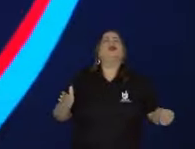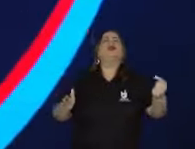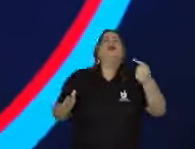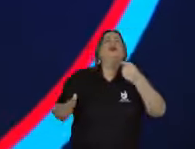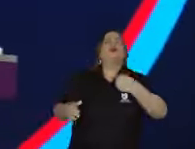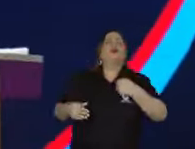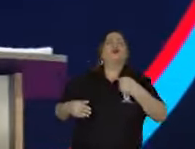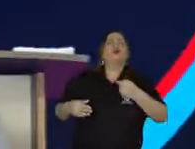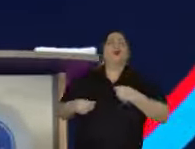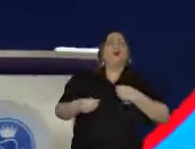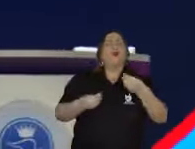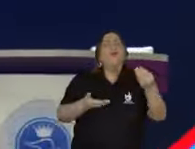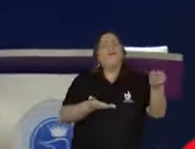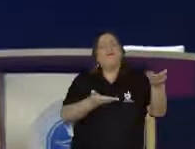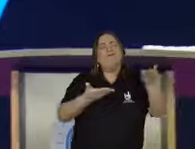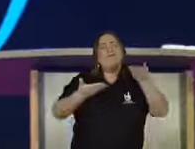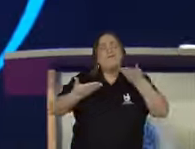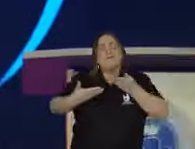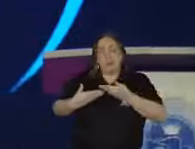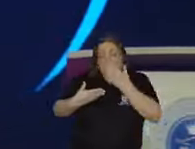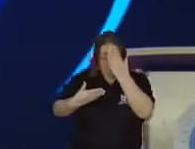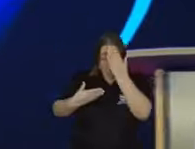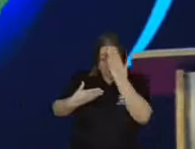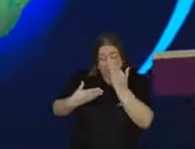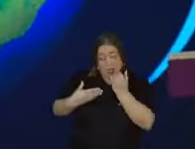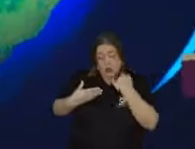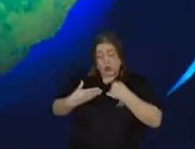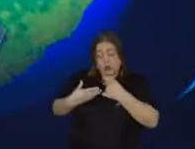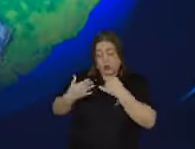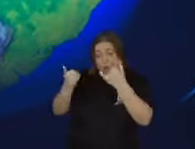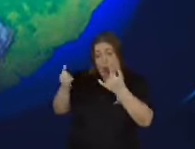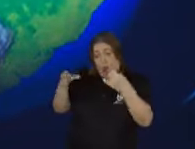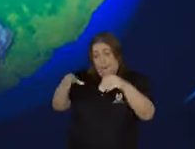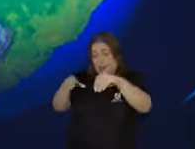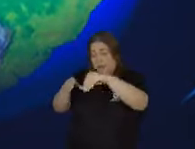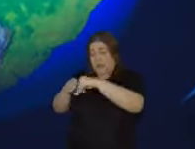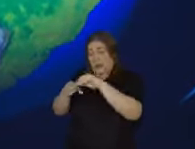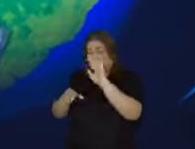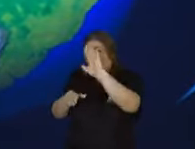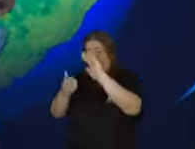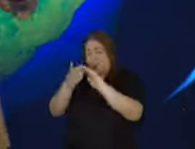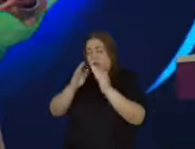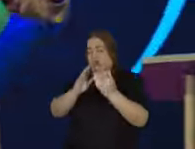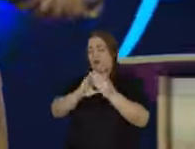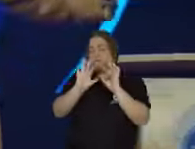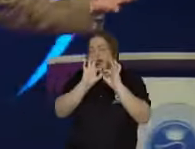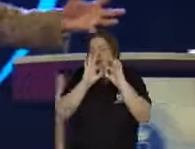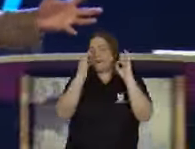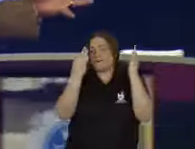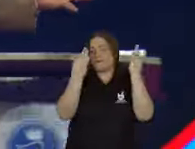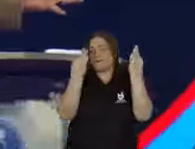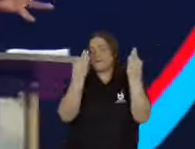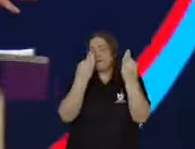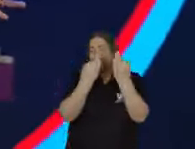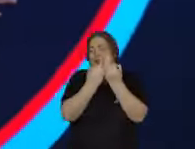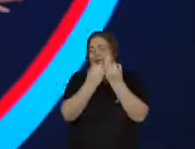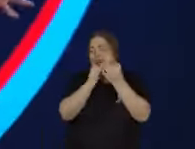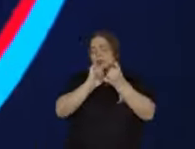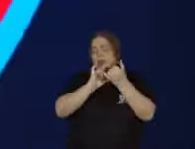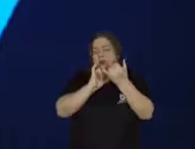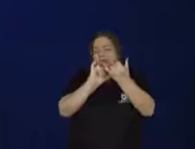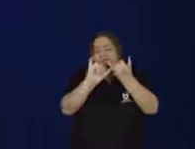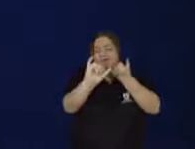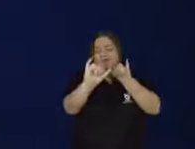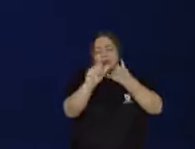dignificado haciéndonos parte de tu pueblo, de una familia eterna que vamos a disfrutarnos unos